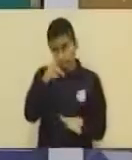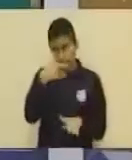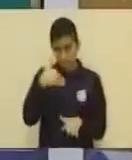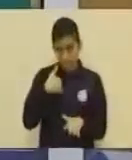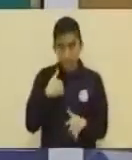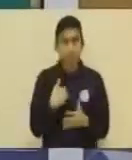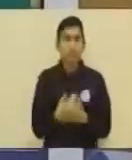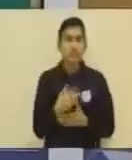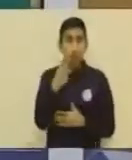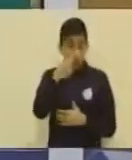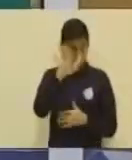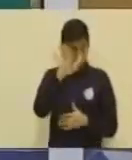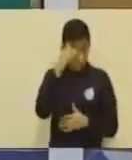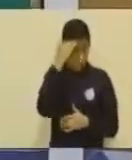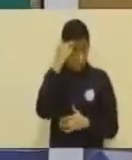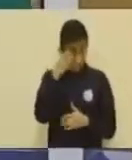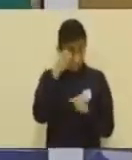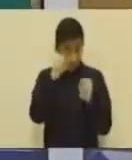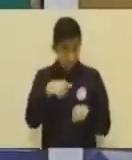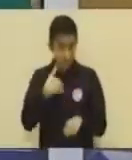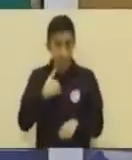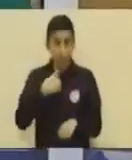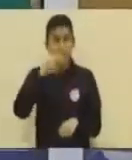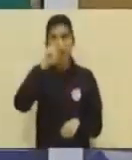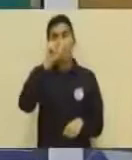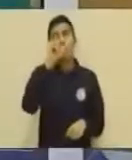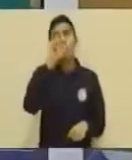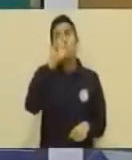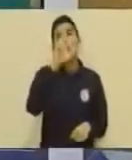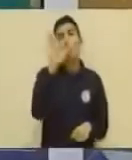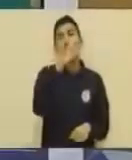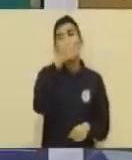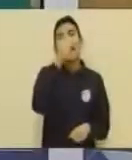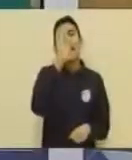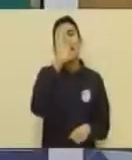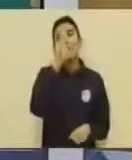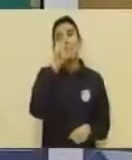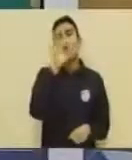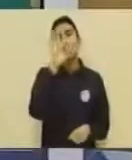Y sabemos que vamos a colocar el valor absoluto.